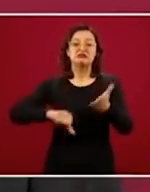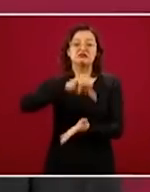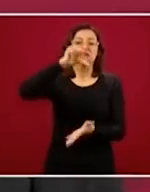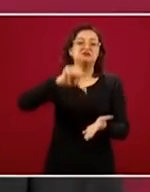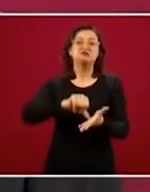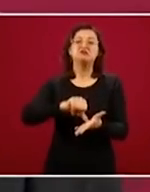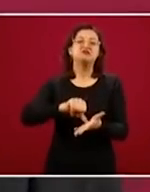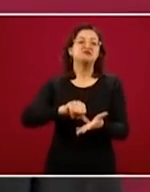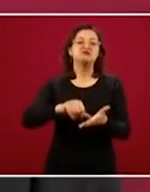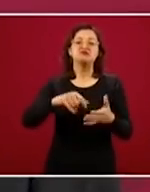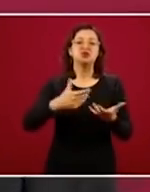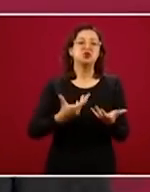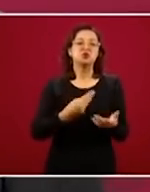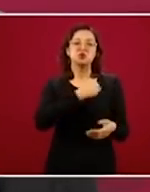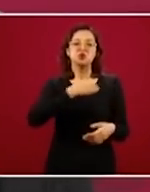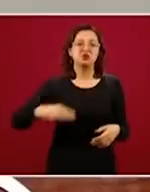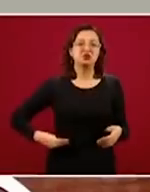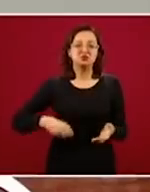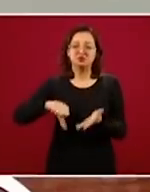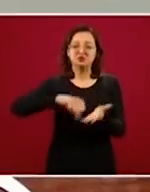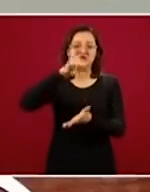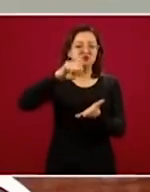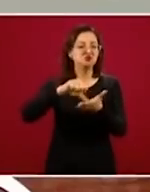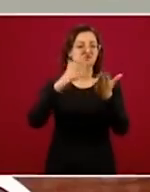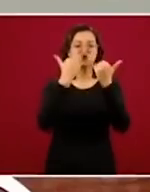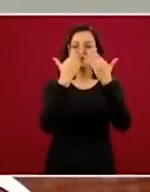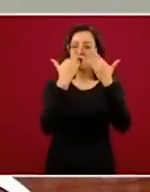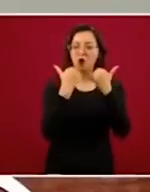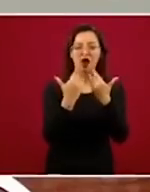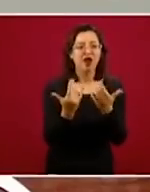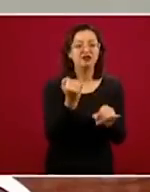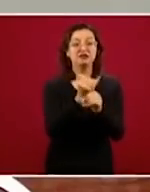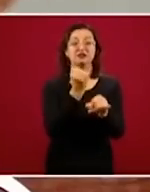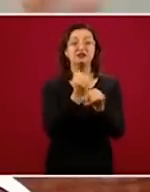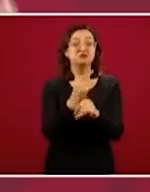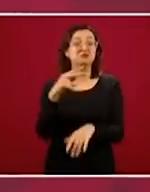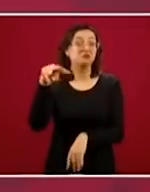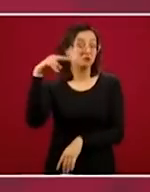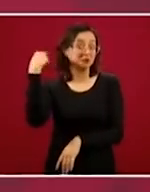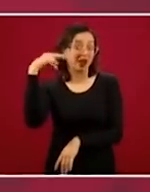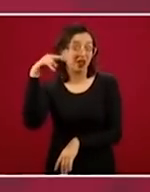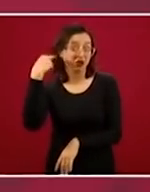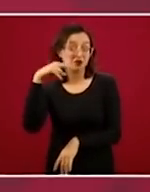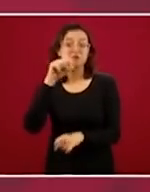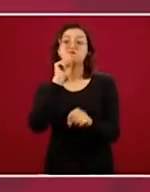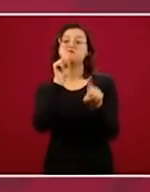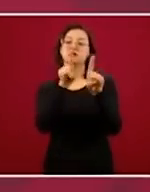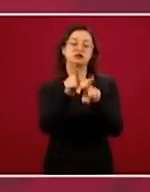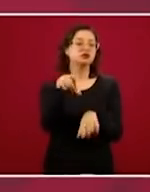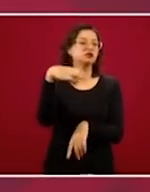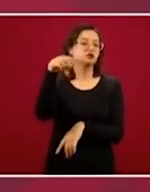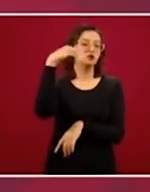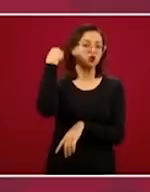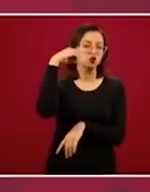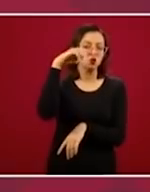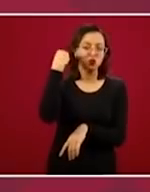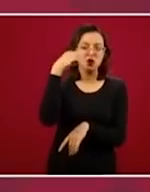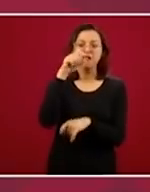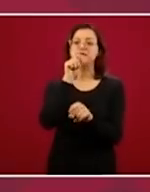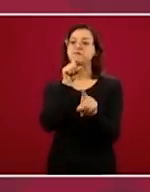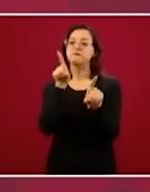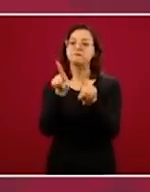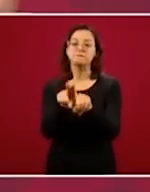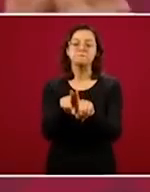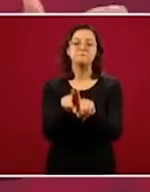la internet en veracruz y así pasa en oaxaca y así pasa